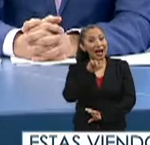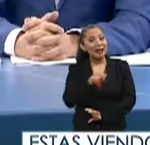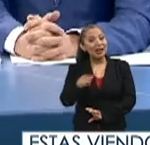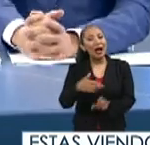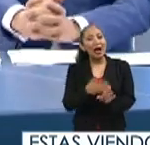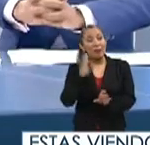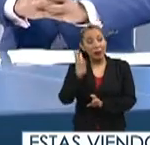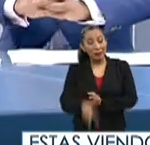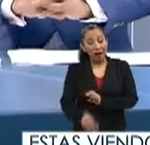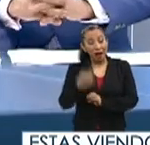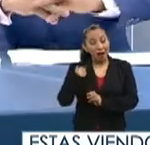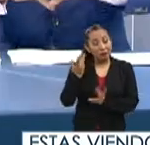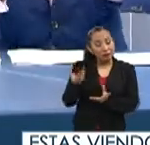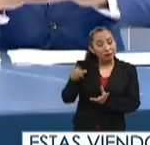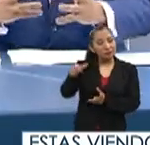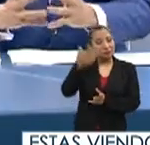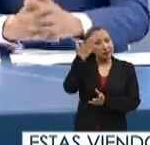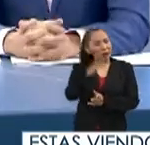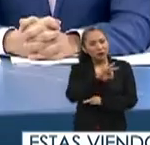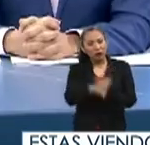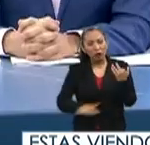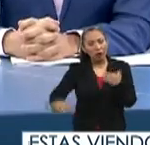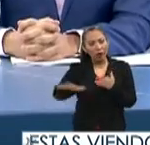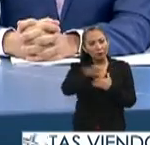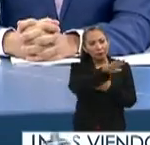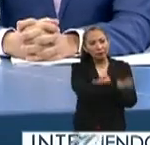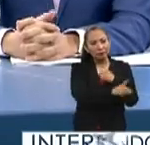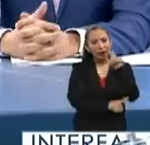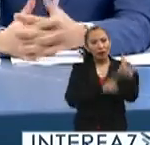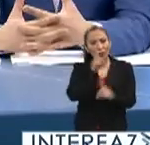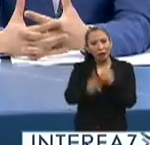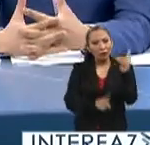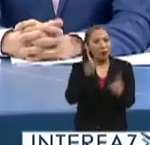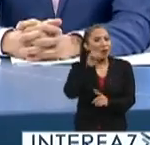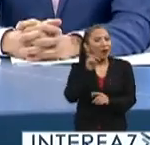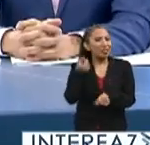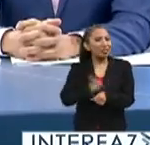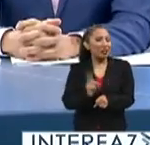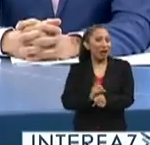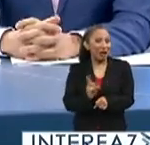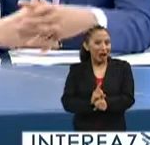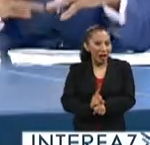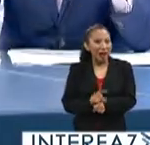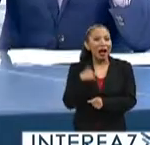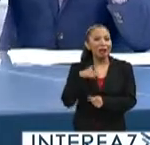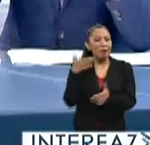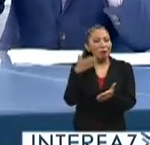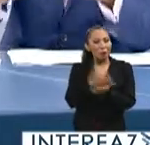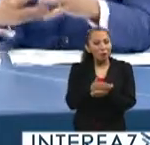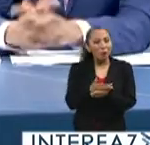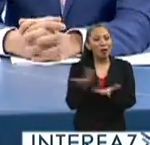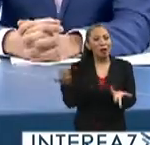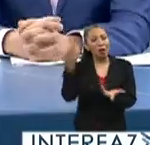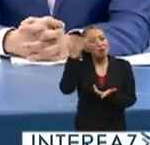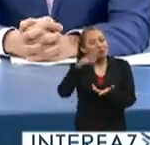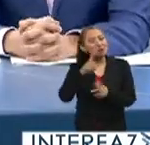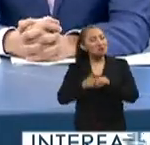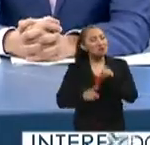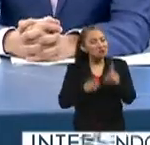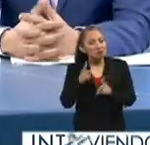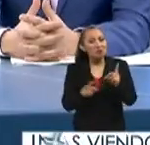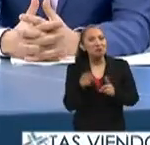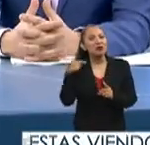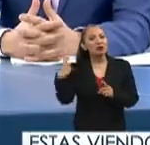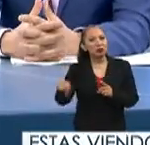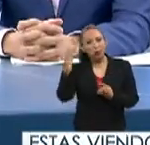alguien quien prácticamente domina todas las disciplinas de los deportes, una mujer que diario está en esa lógica deportiva,